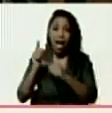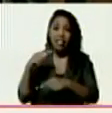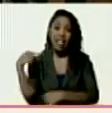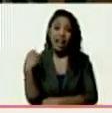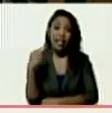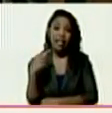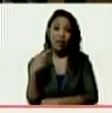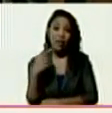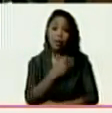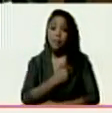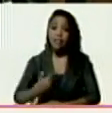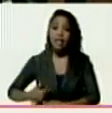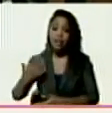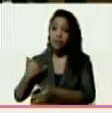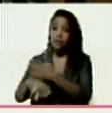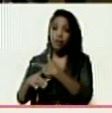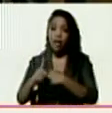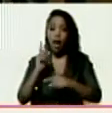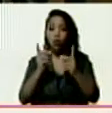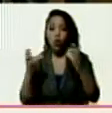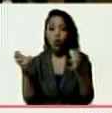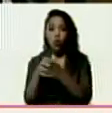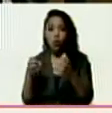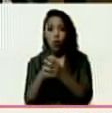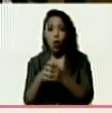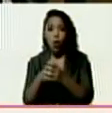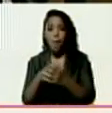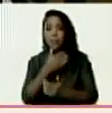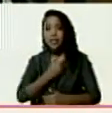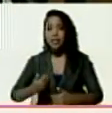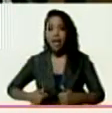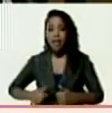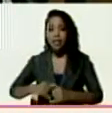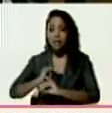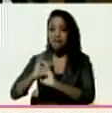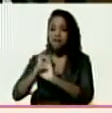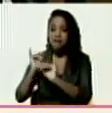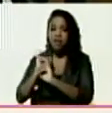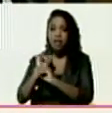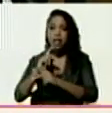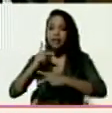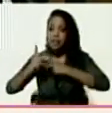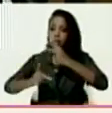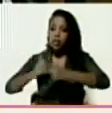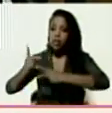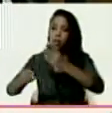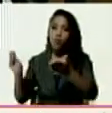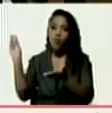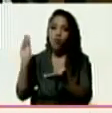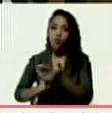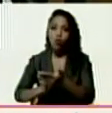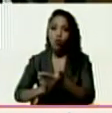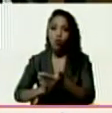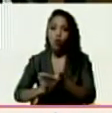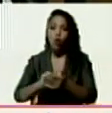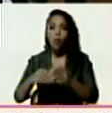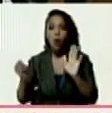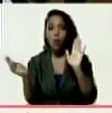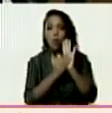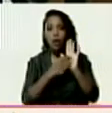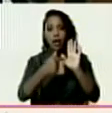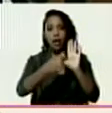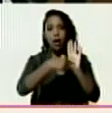del presidente saliente y de los demás miembros de la Junta Directiva, bueno, se procede a instalar como lo establece la